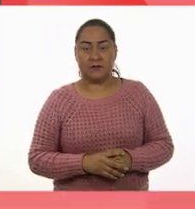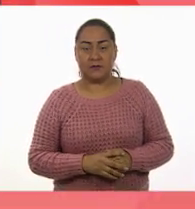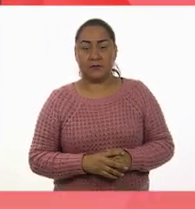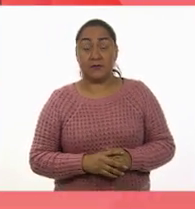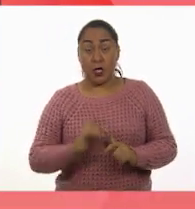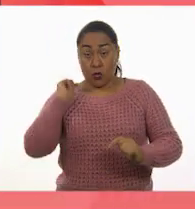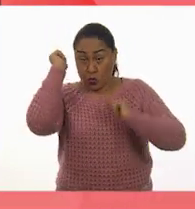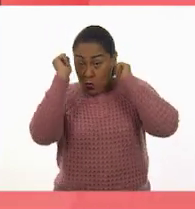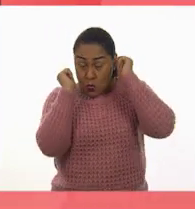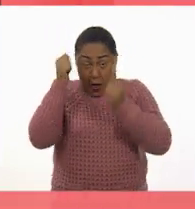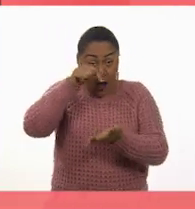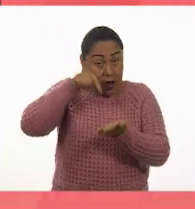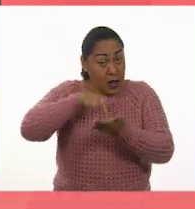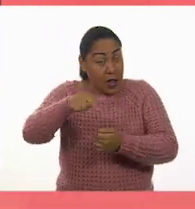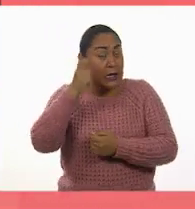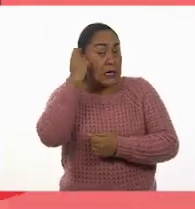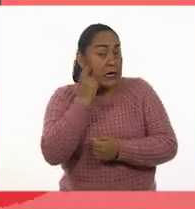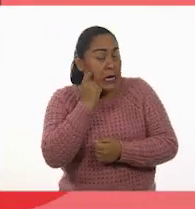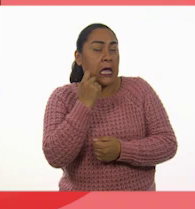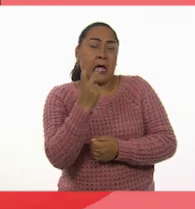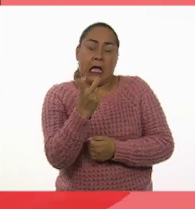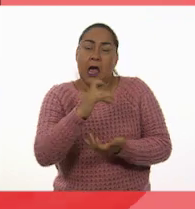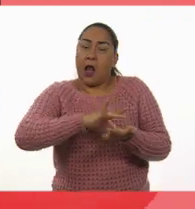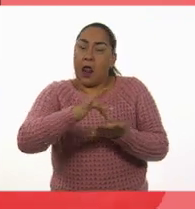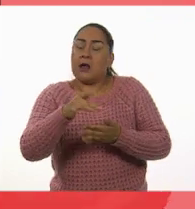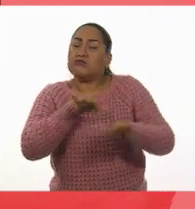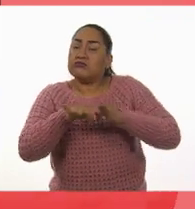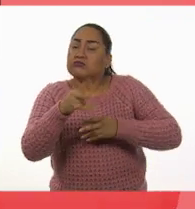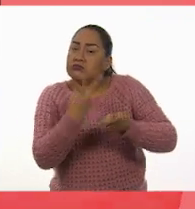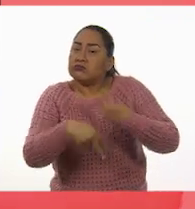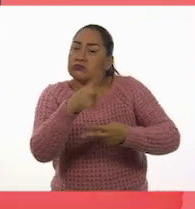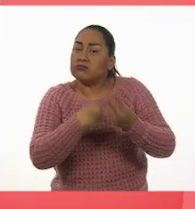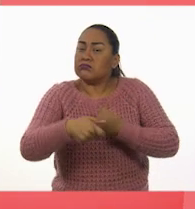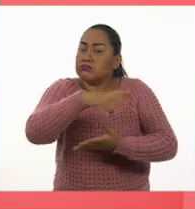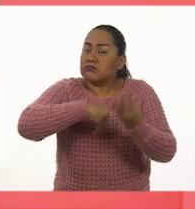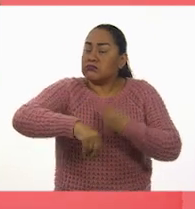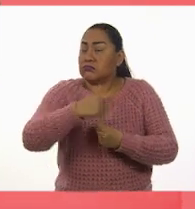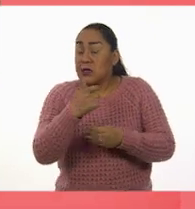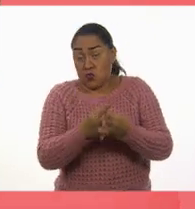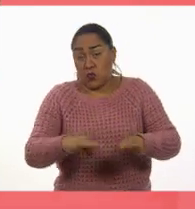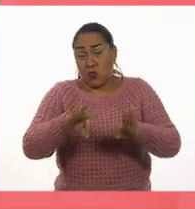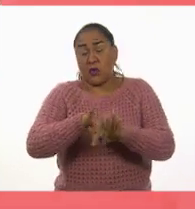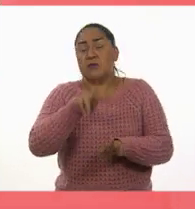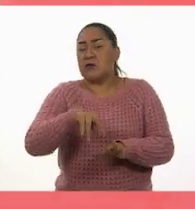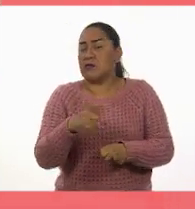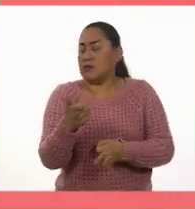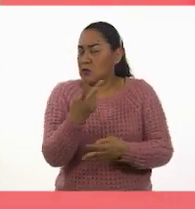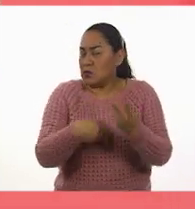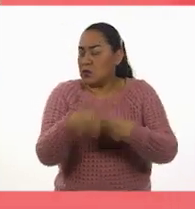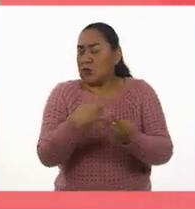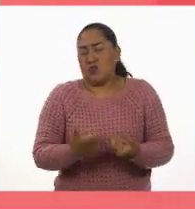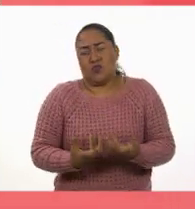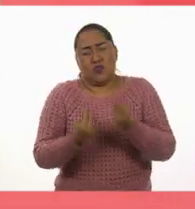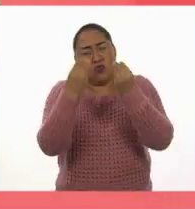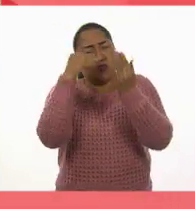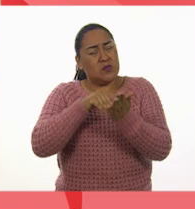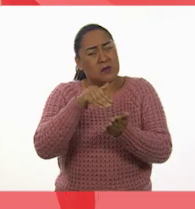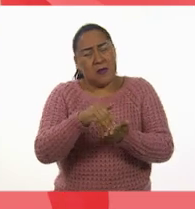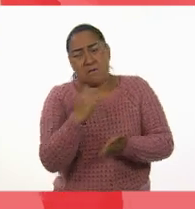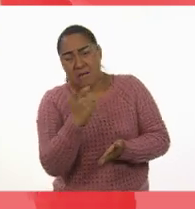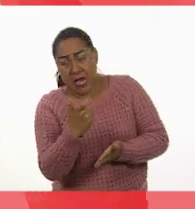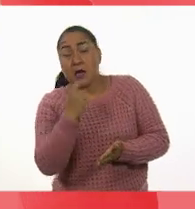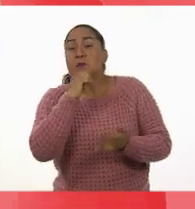El turismo en Guerrero es la actividad económica más importante, pues derrama millones de pesos anualmente. A la vez,